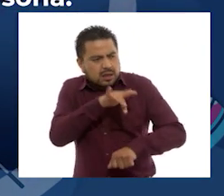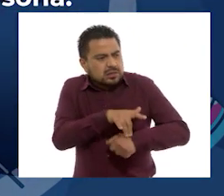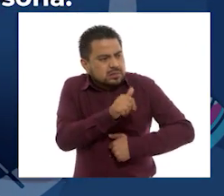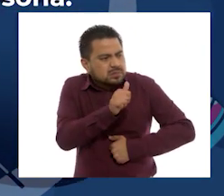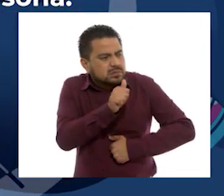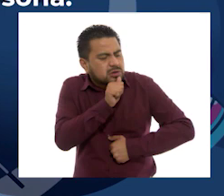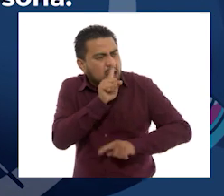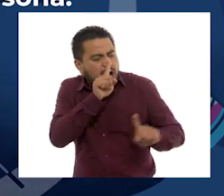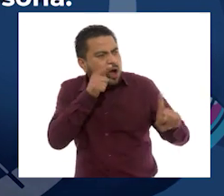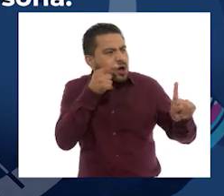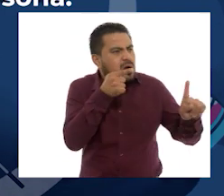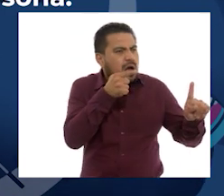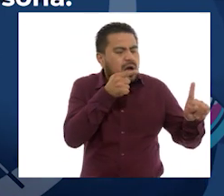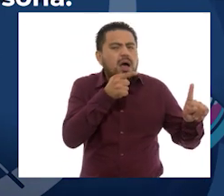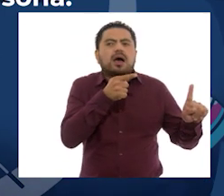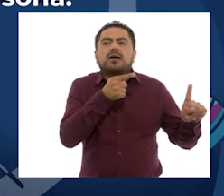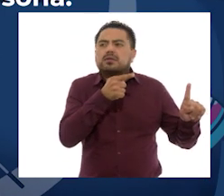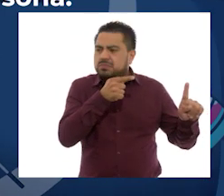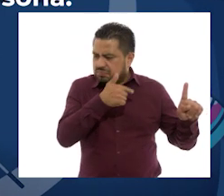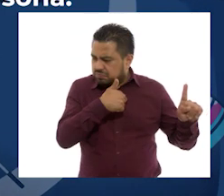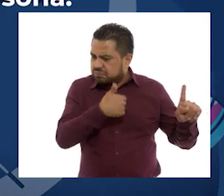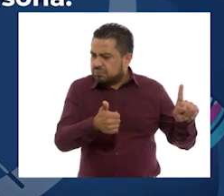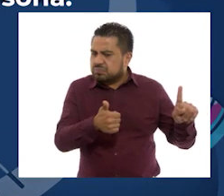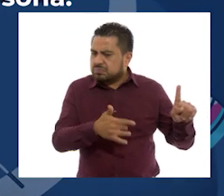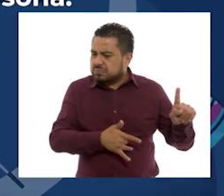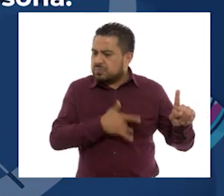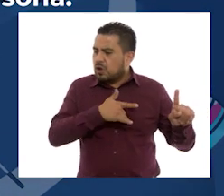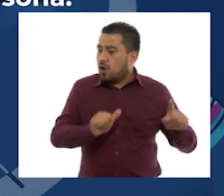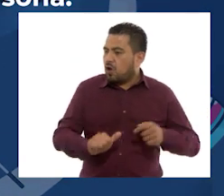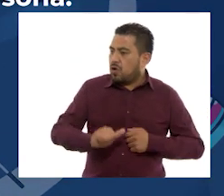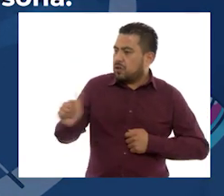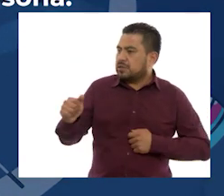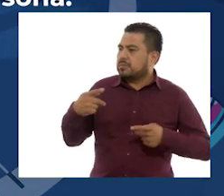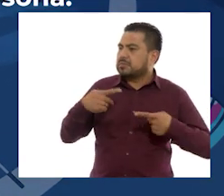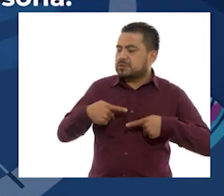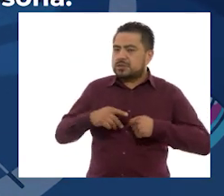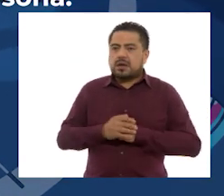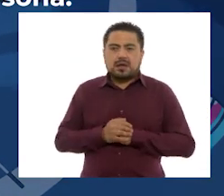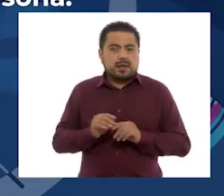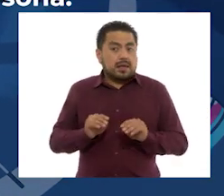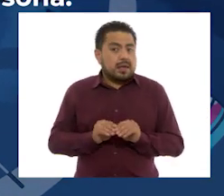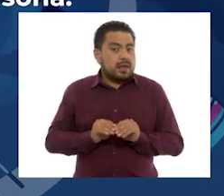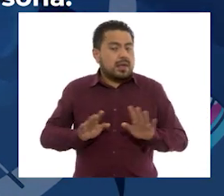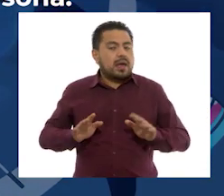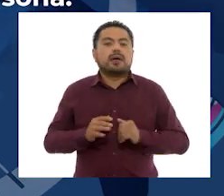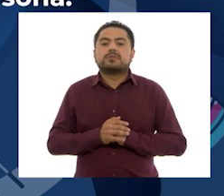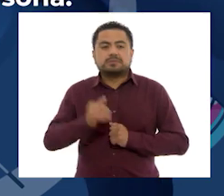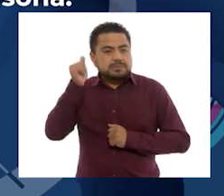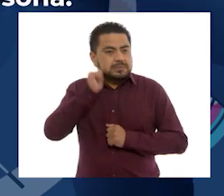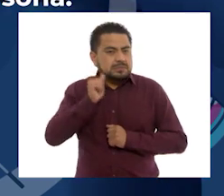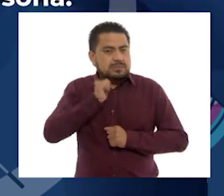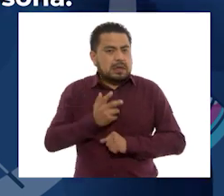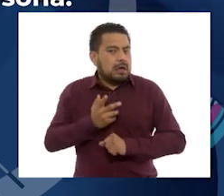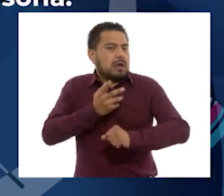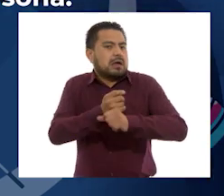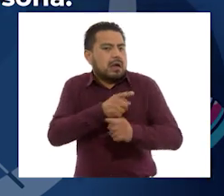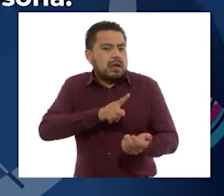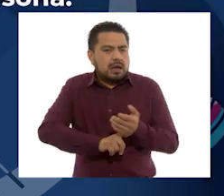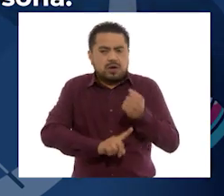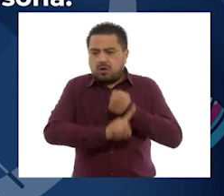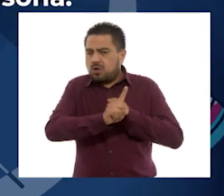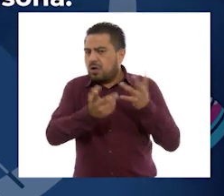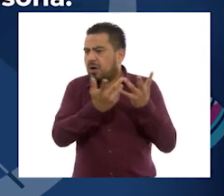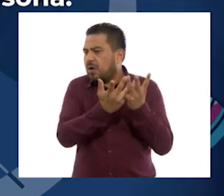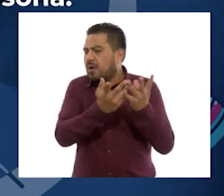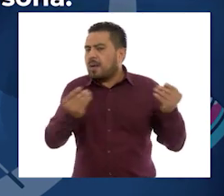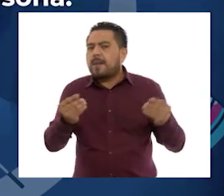forma objetiva y racional lo que siente otra persona. Claro. Siempre existen alternativas para resolver los